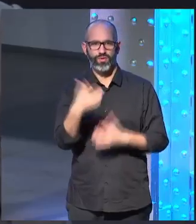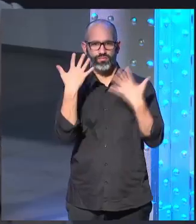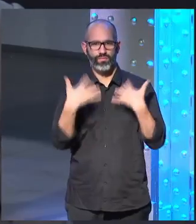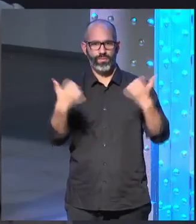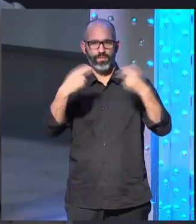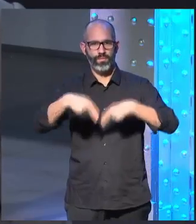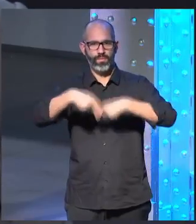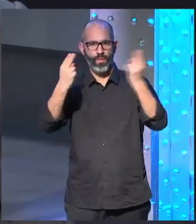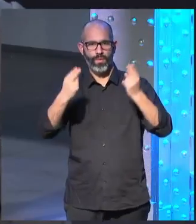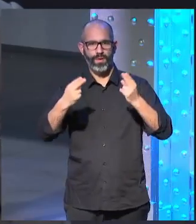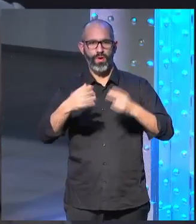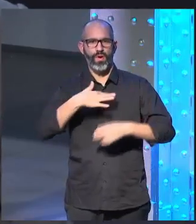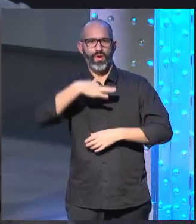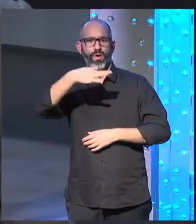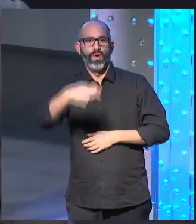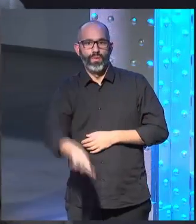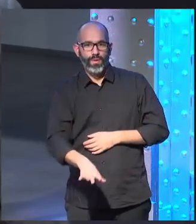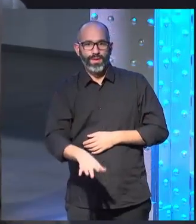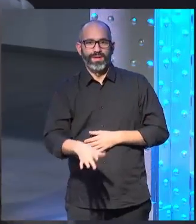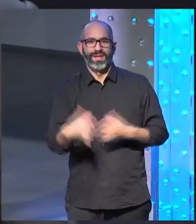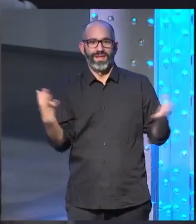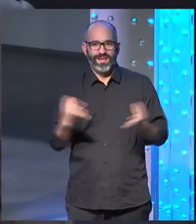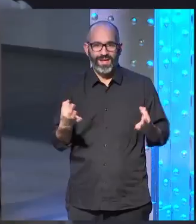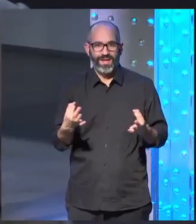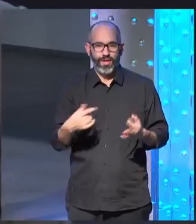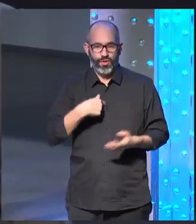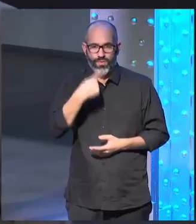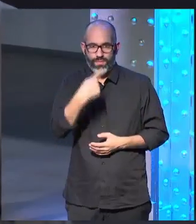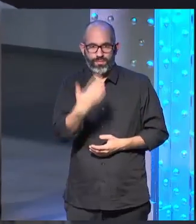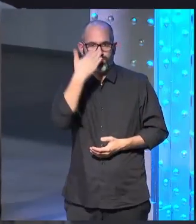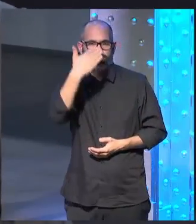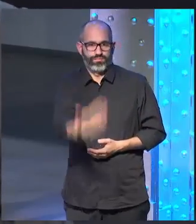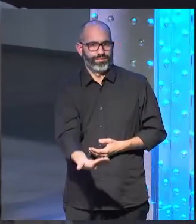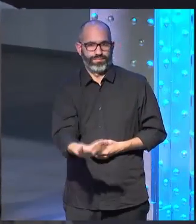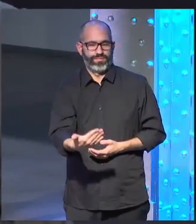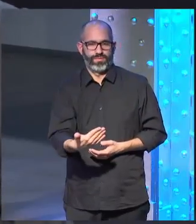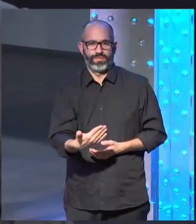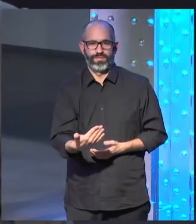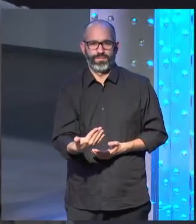público, sobre posibilidades. Yo había apuntado una y la digo, porque además